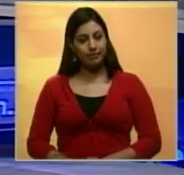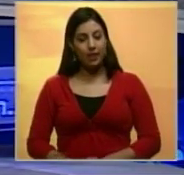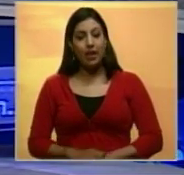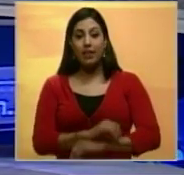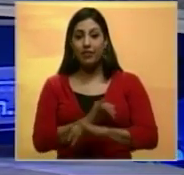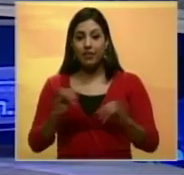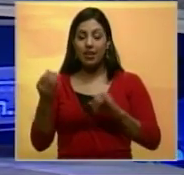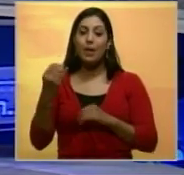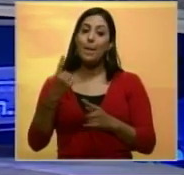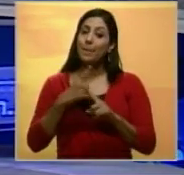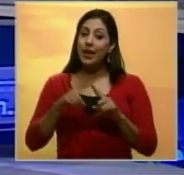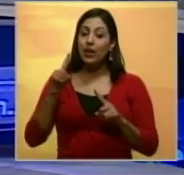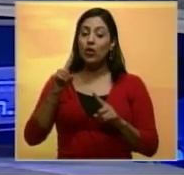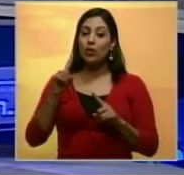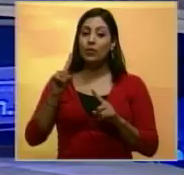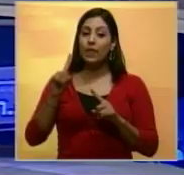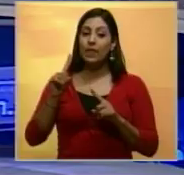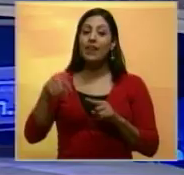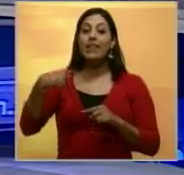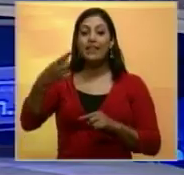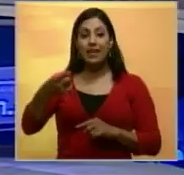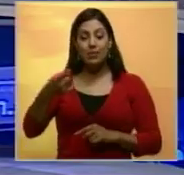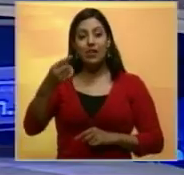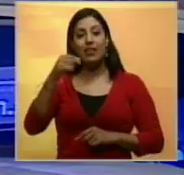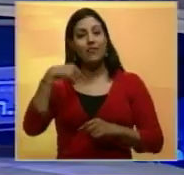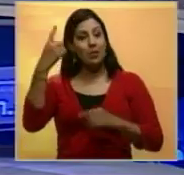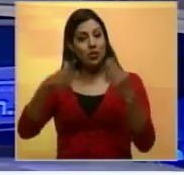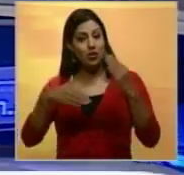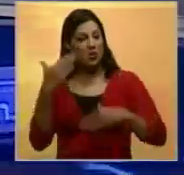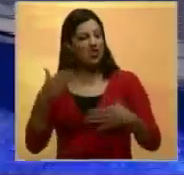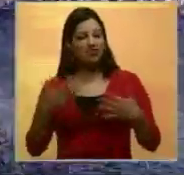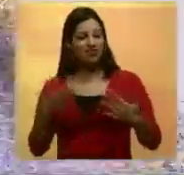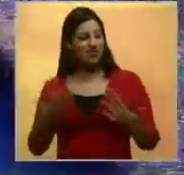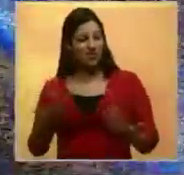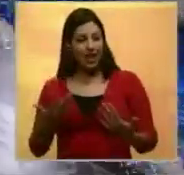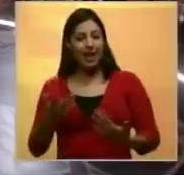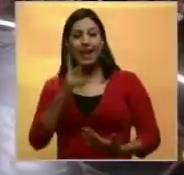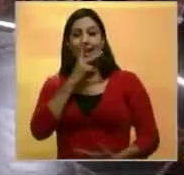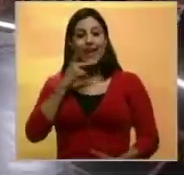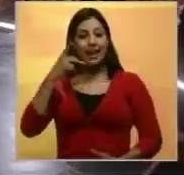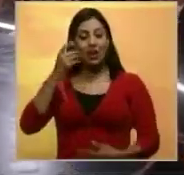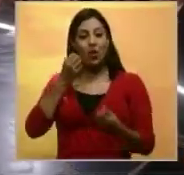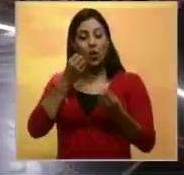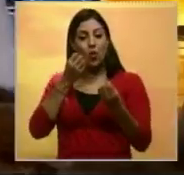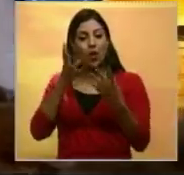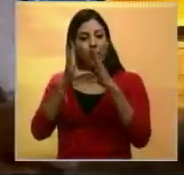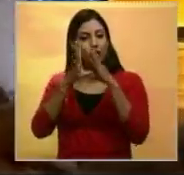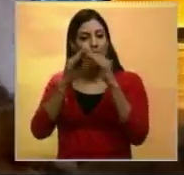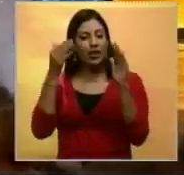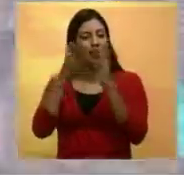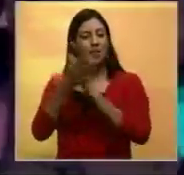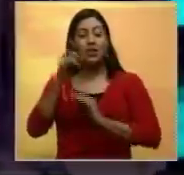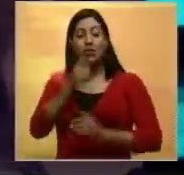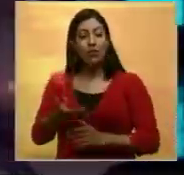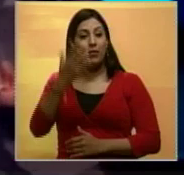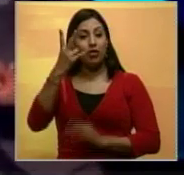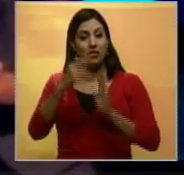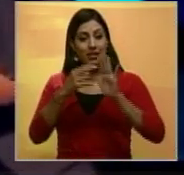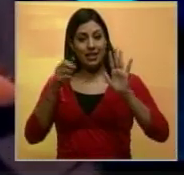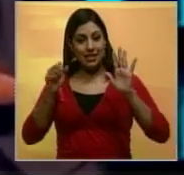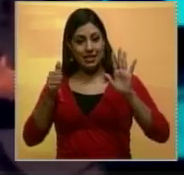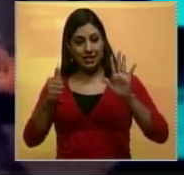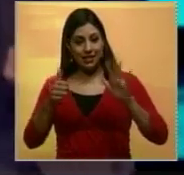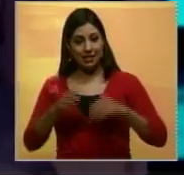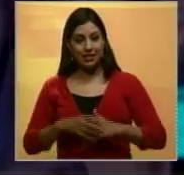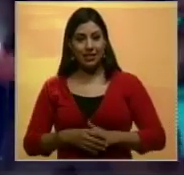Ya regresamos, pero luego... A regreso en Estrenos y Estrellas, Carielis Cuadros nos trae lo que fue noticia en